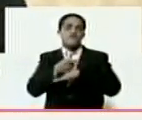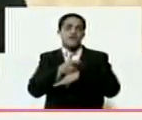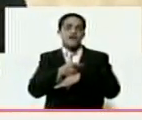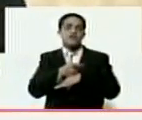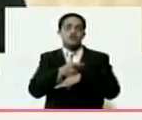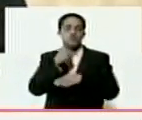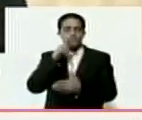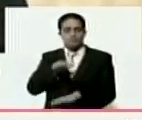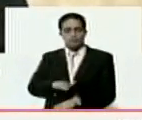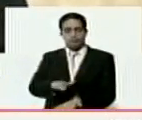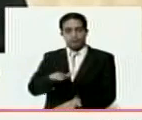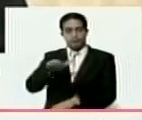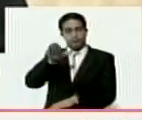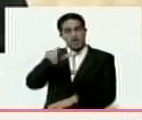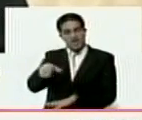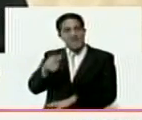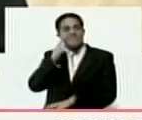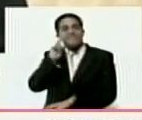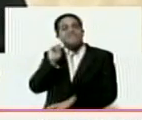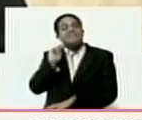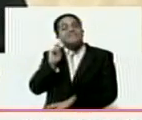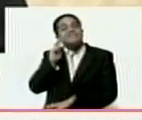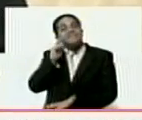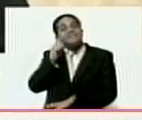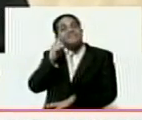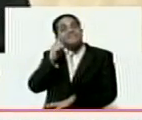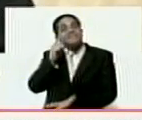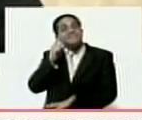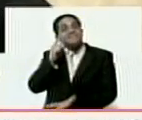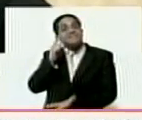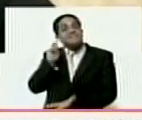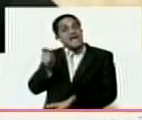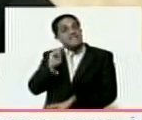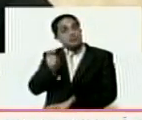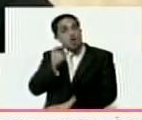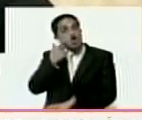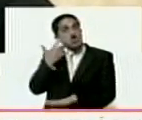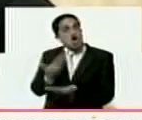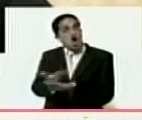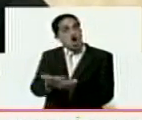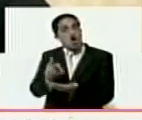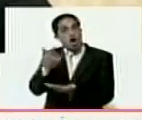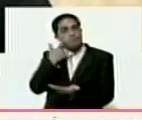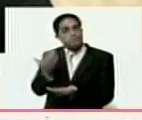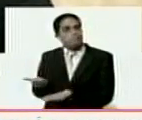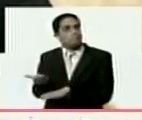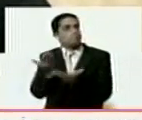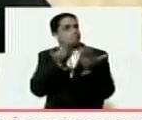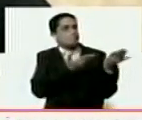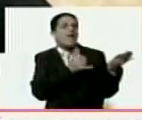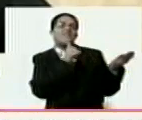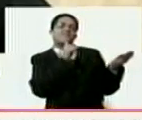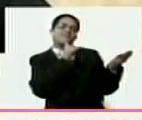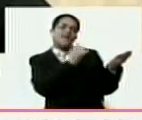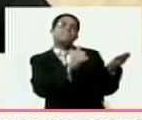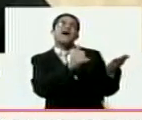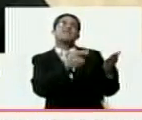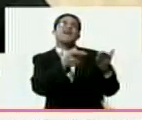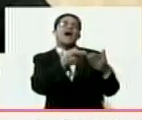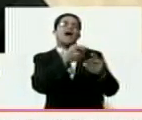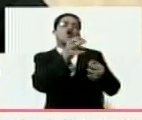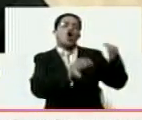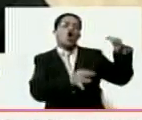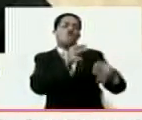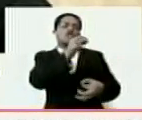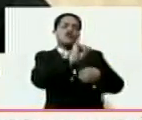sus testimonios, sus vivencias, su dolor ante la remisión, ante la demanda que hemos introducido en la Corte